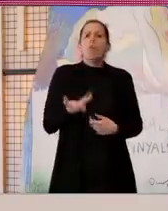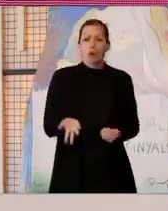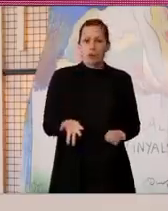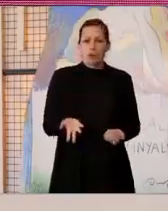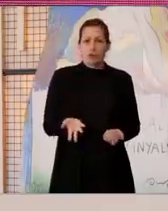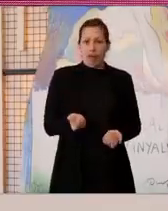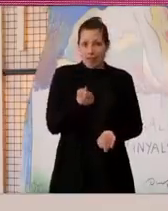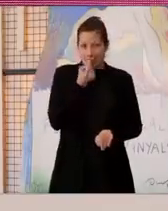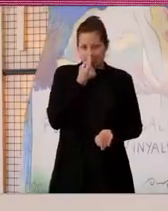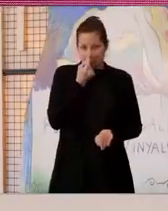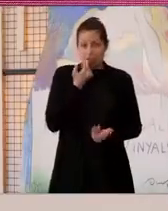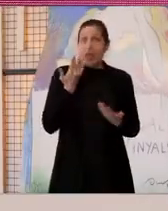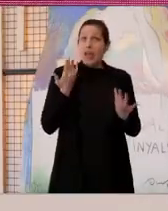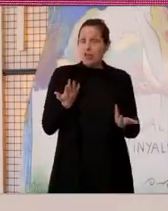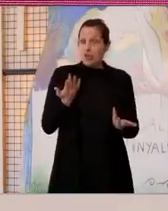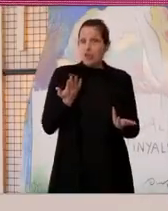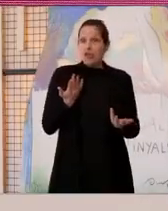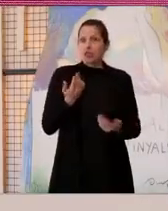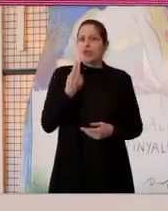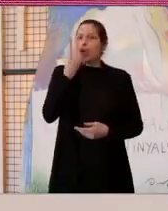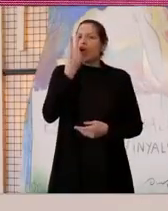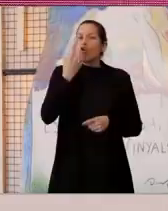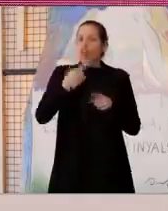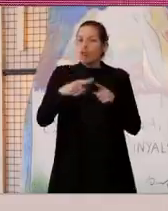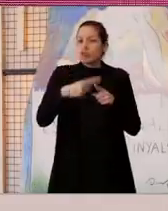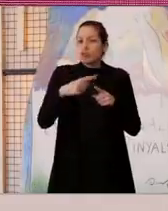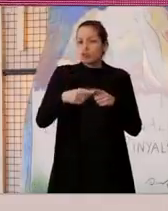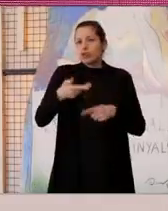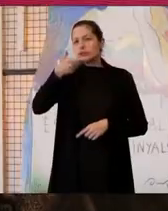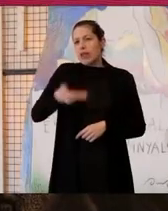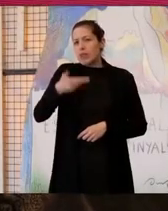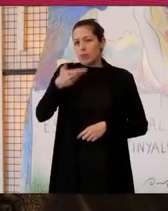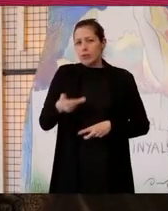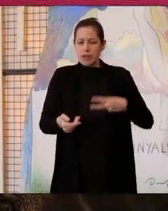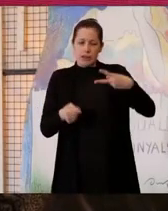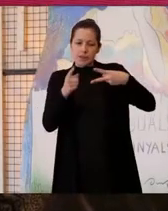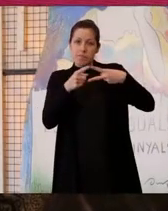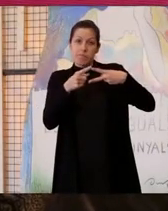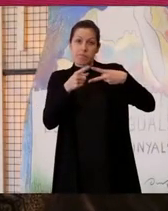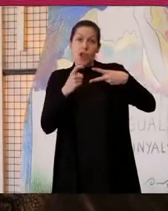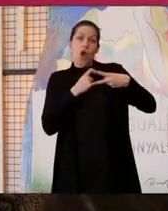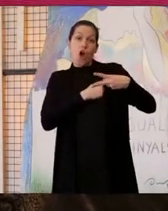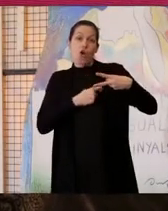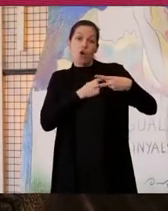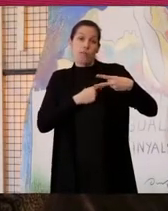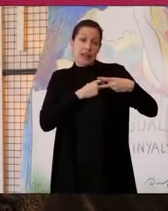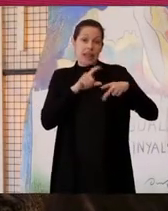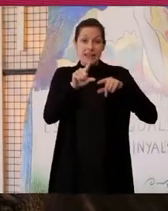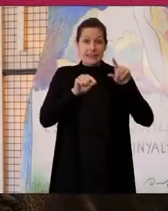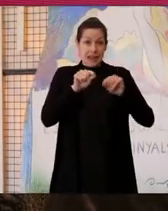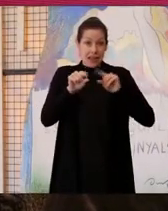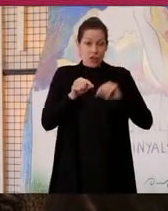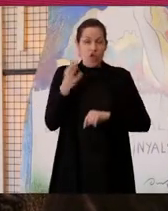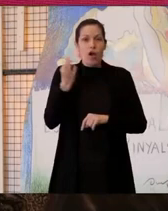se propuso dos cosas en todos los comités de selección tiene que haber al menos un 40%